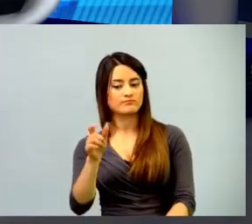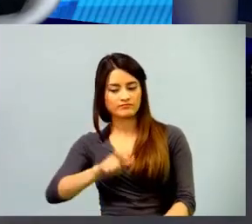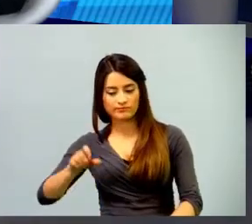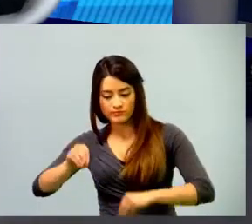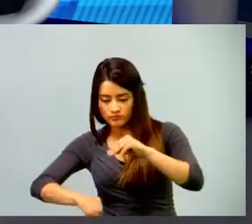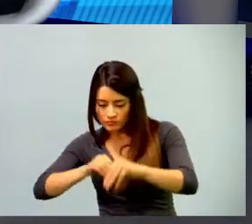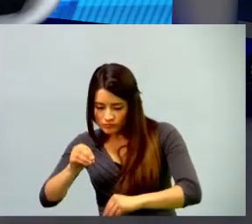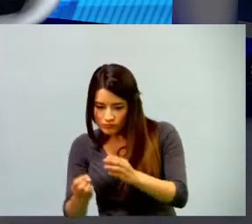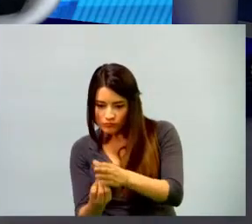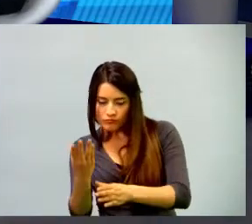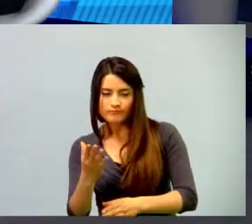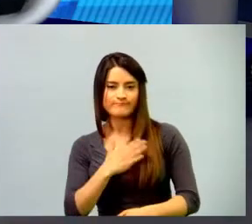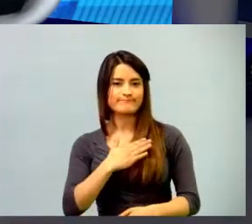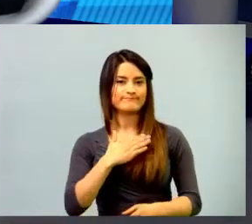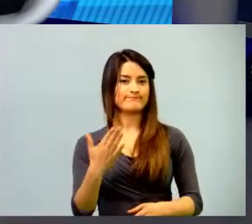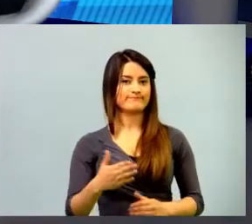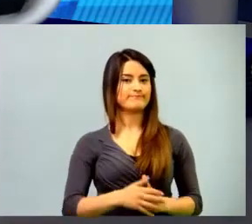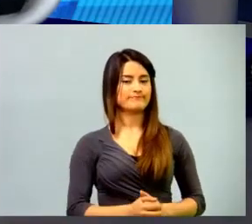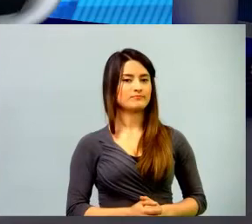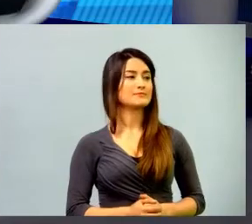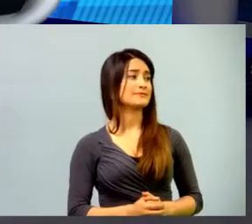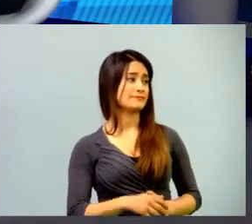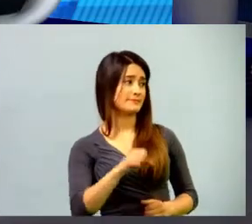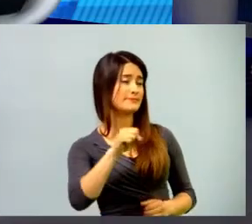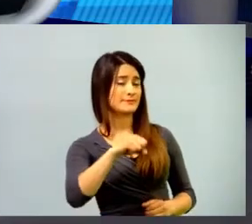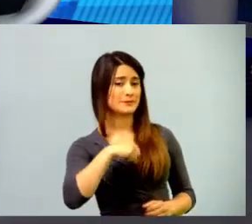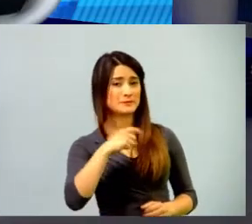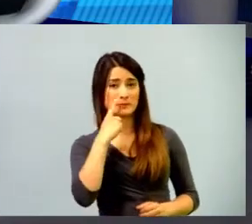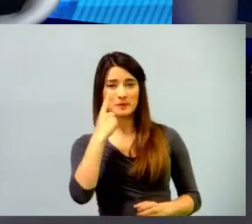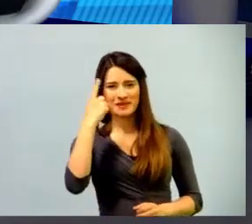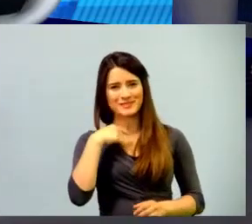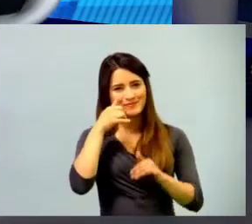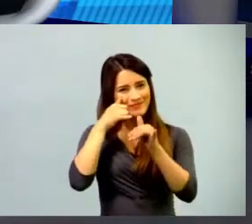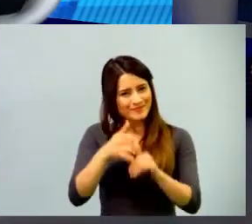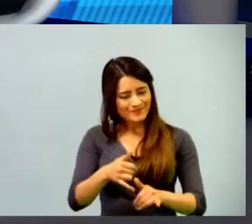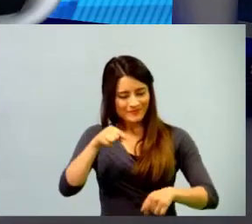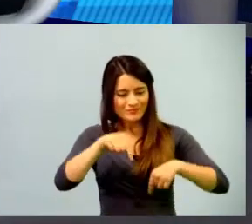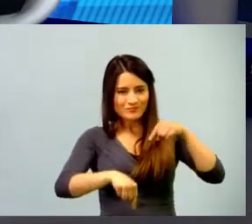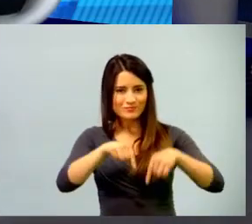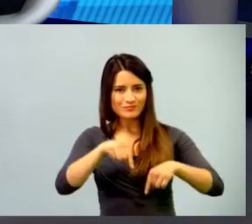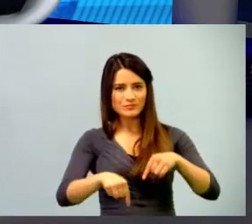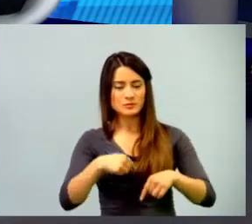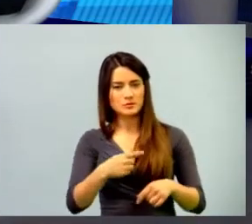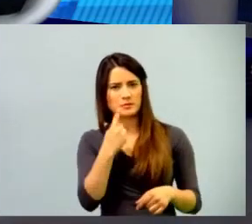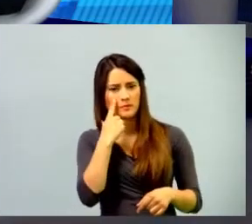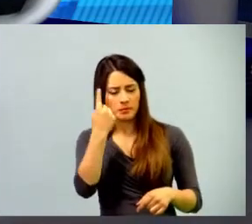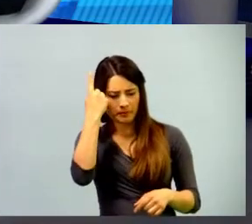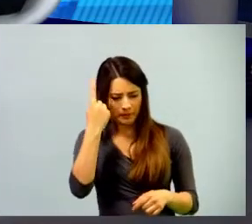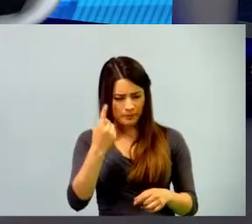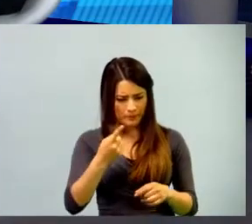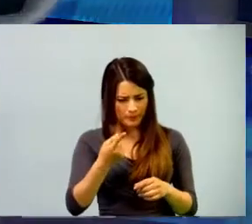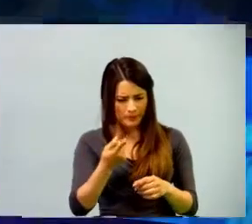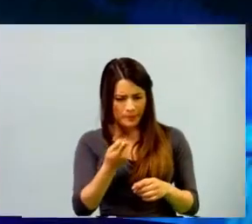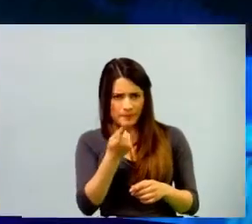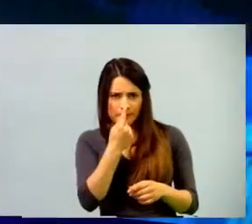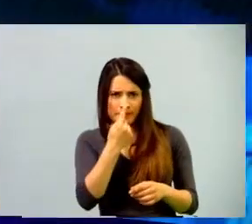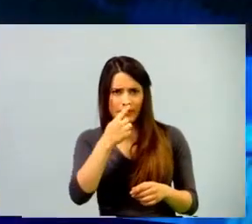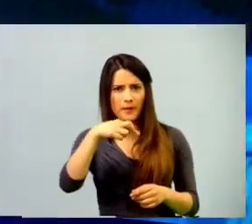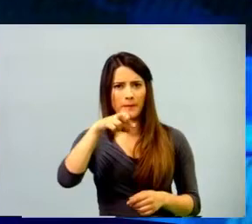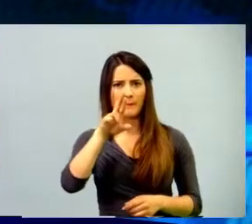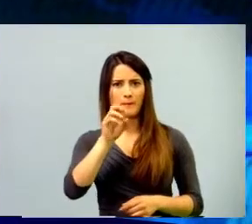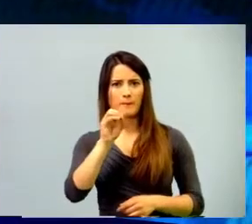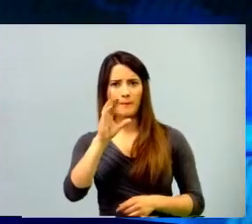haciendo. Sí, yo la primera vez como ingeniero electrónico que soy, que conocí un protoboard, que es ese aparatico blanco